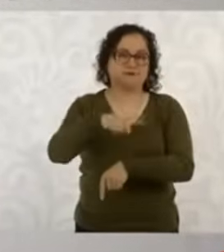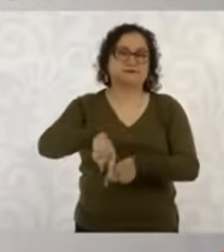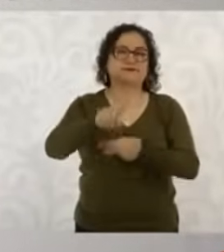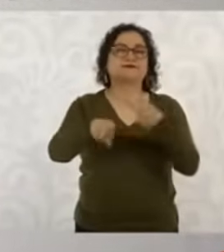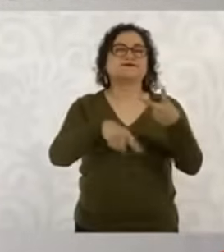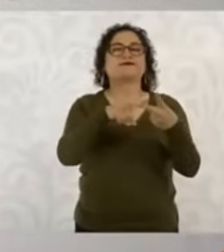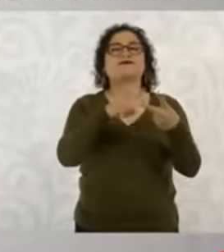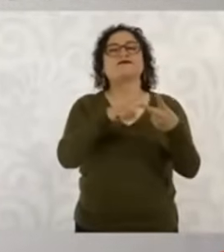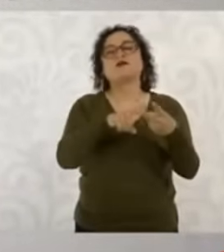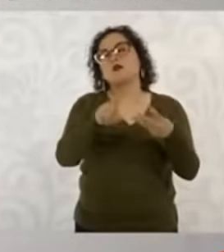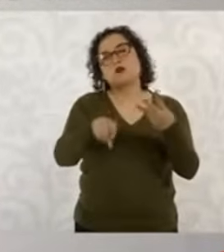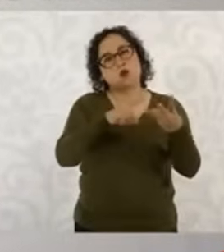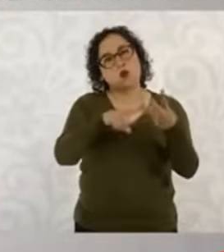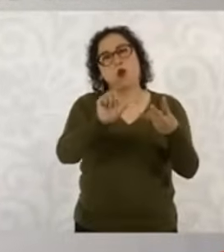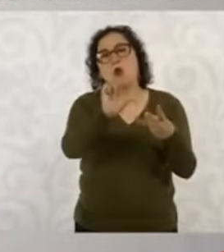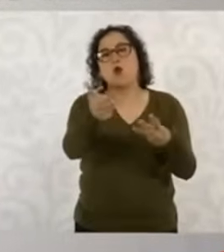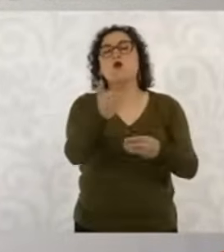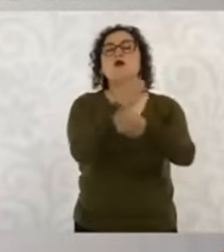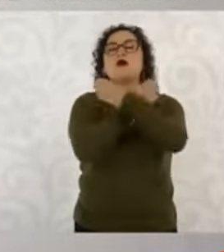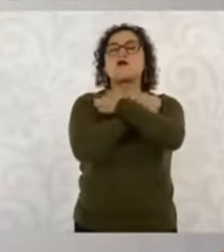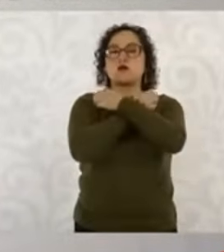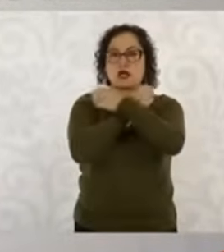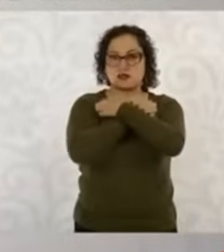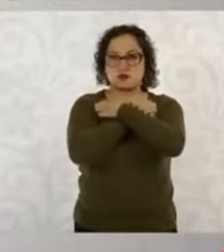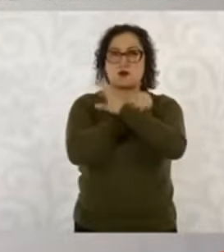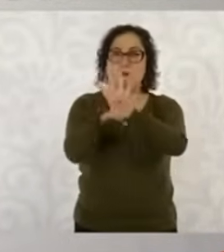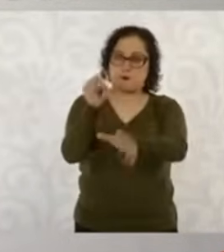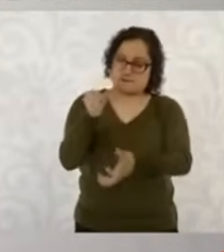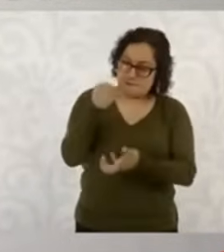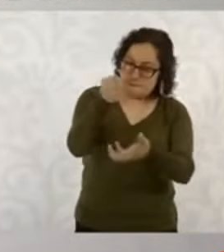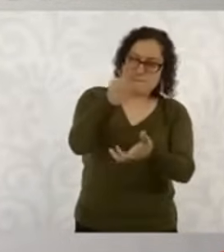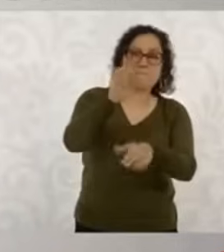aumenta. El presupuesto en educación